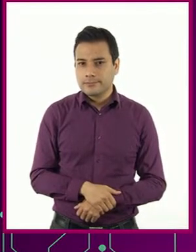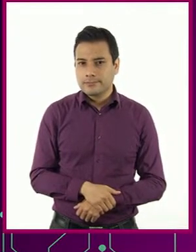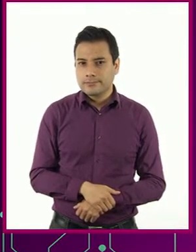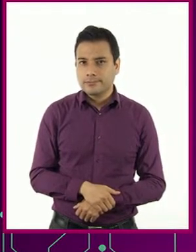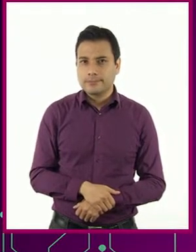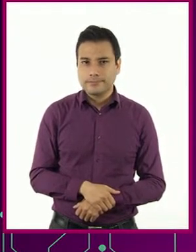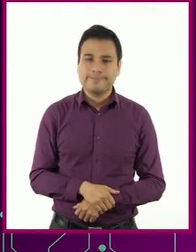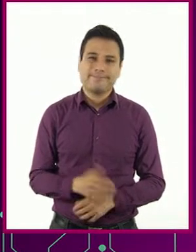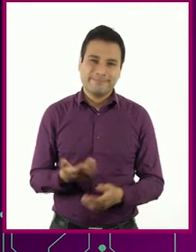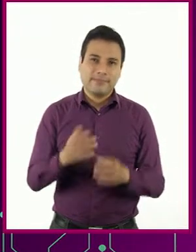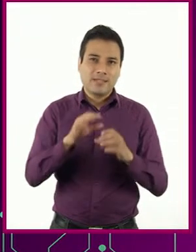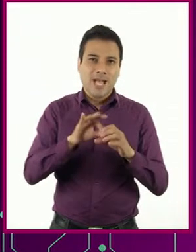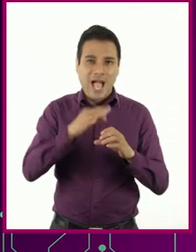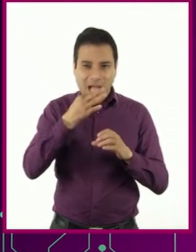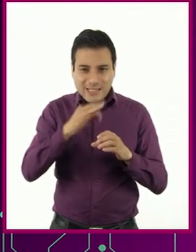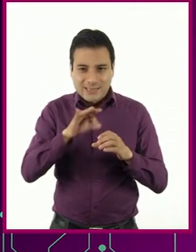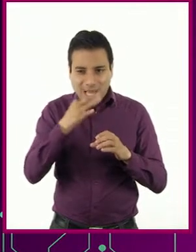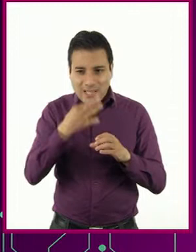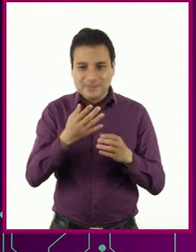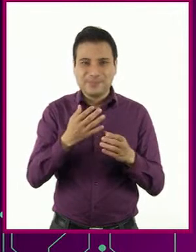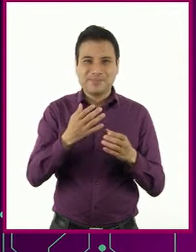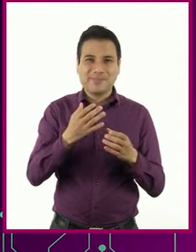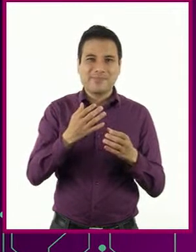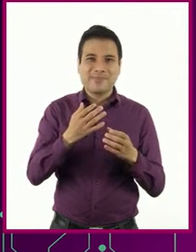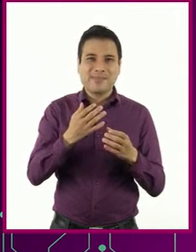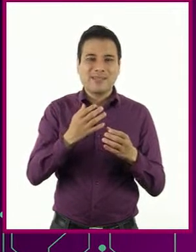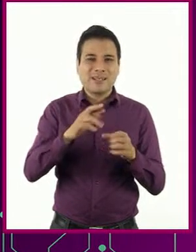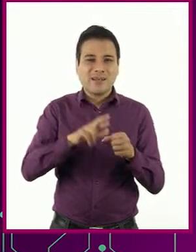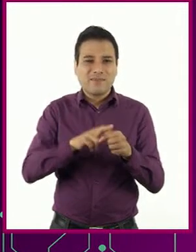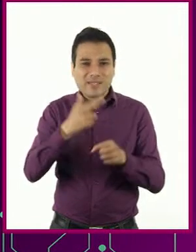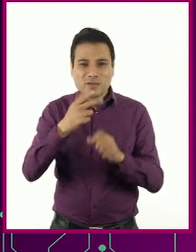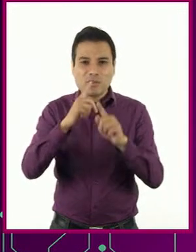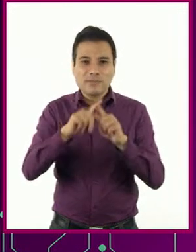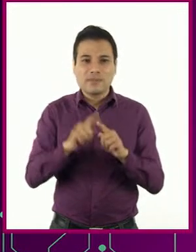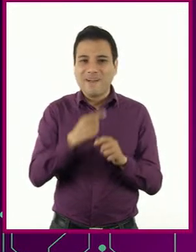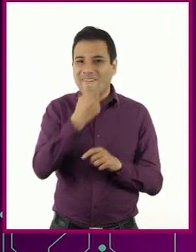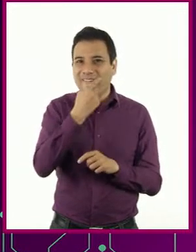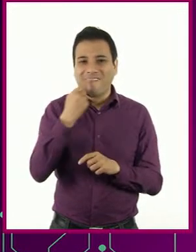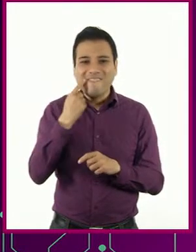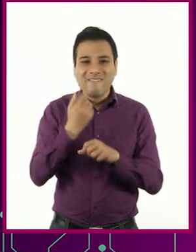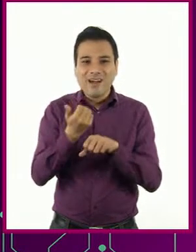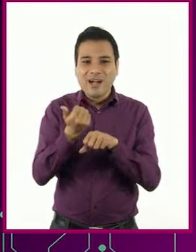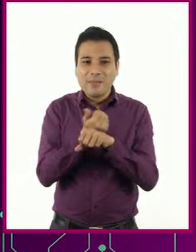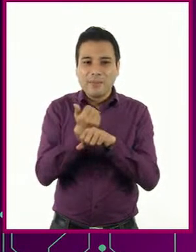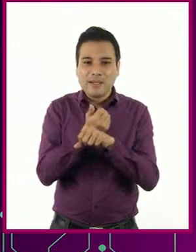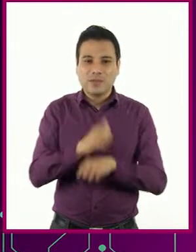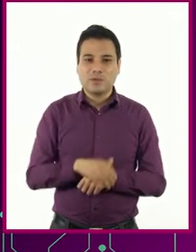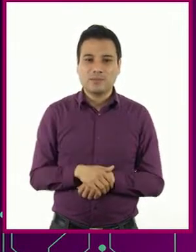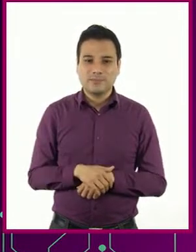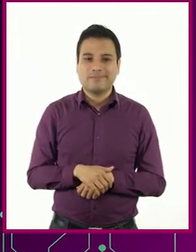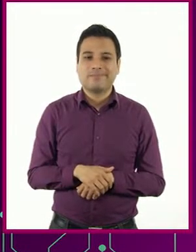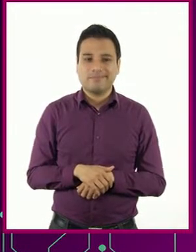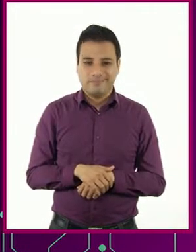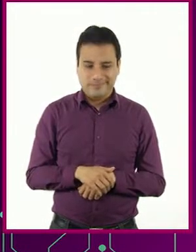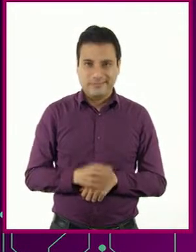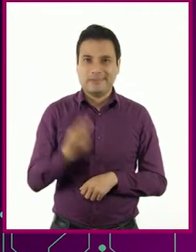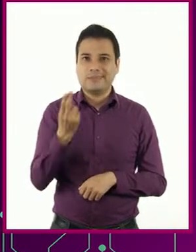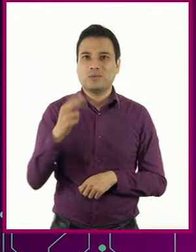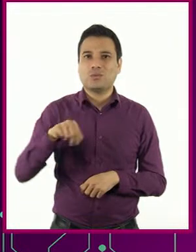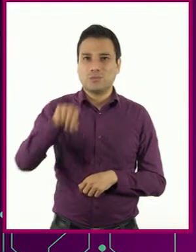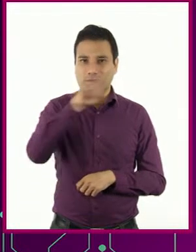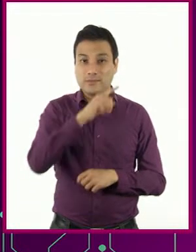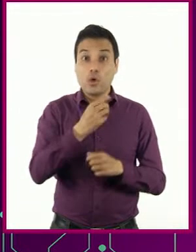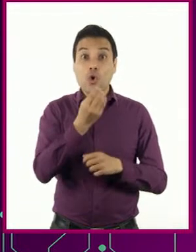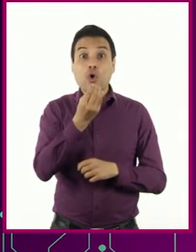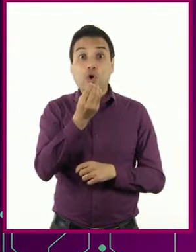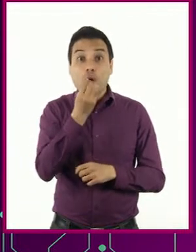hay comida chatarra que por su pigmentación manchan de manera permanente nuestra dentadura, por lo cual es necesario evitar el consumo de este tipo de